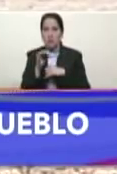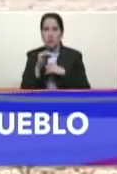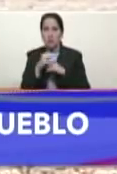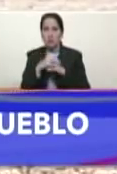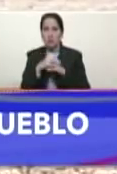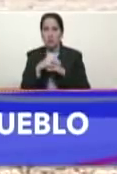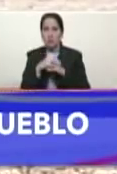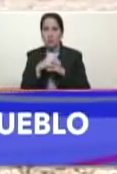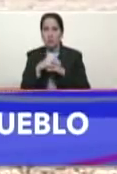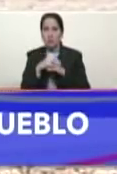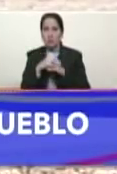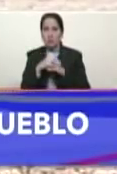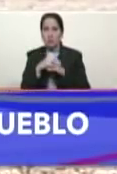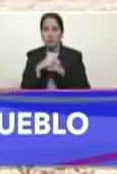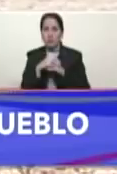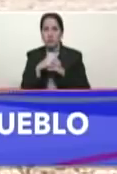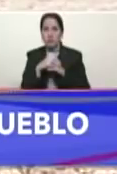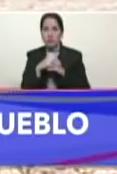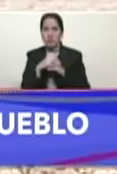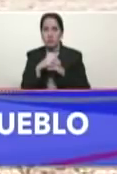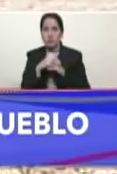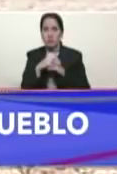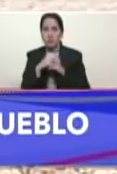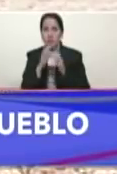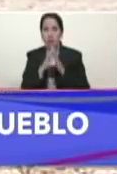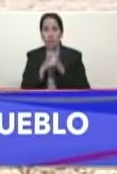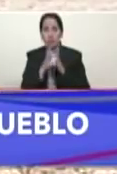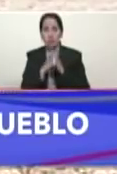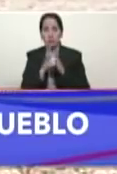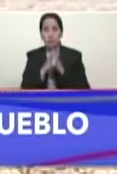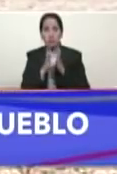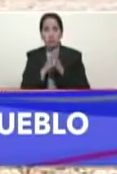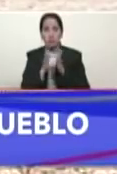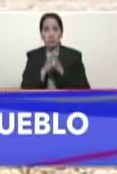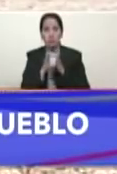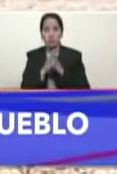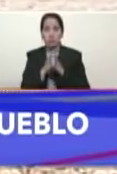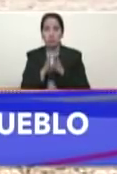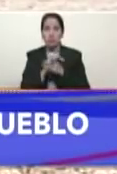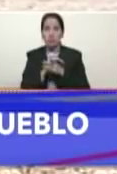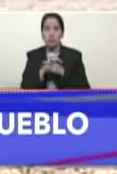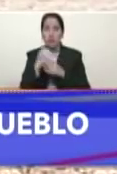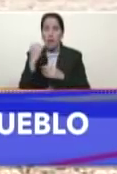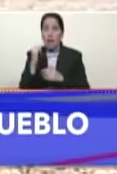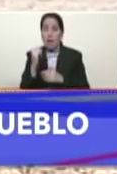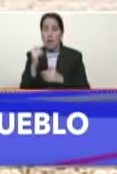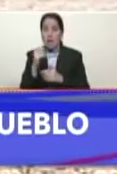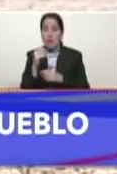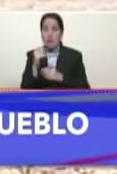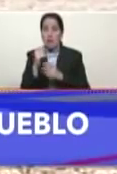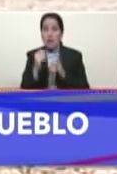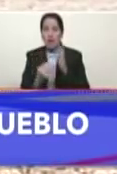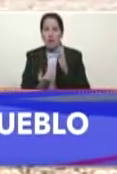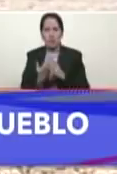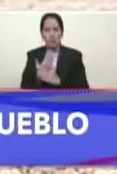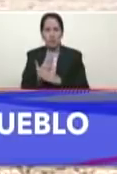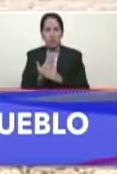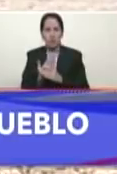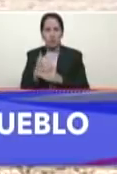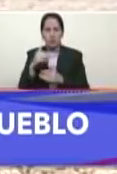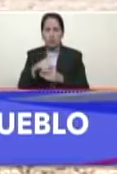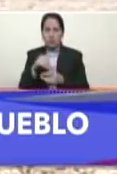Está bien, gran victoria, aplauso. Hay elecciones en Venezuela, 20 de mayo de 2018,